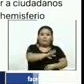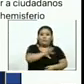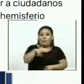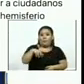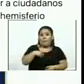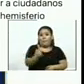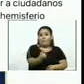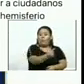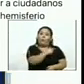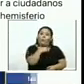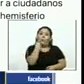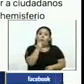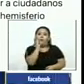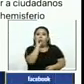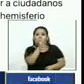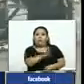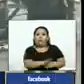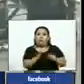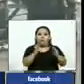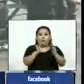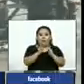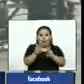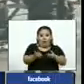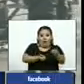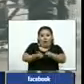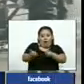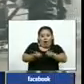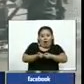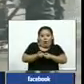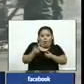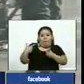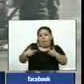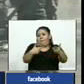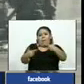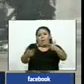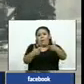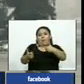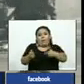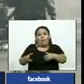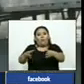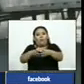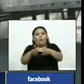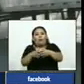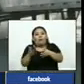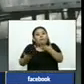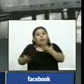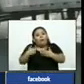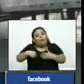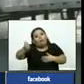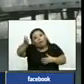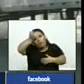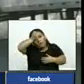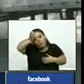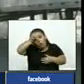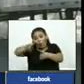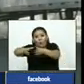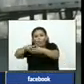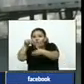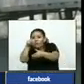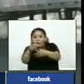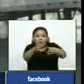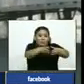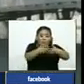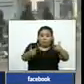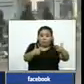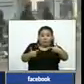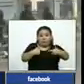víctimas, quienes parece que quedaron atrapados en su vehículo en un tiroteo entre carteles o fueron confundidos por un cartel rival en el